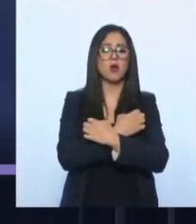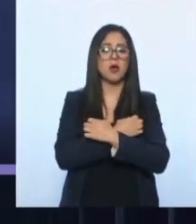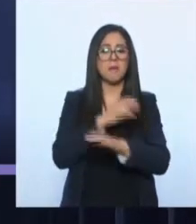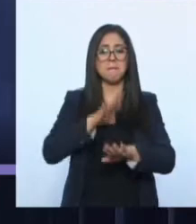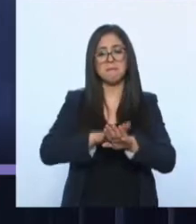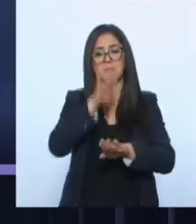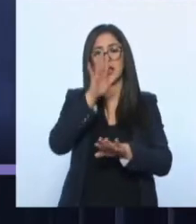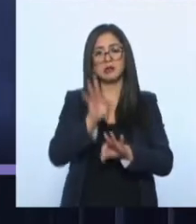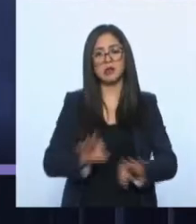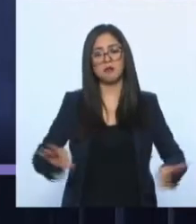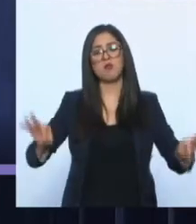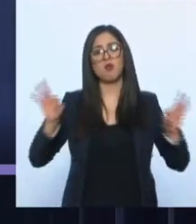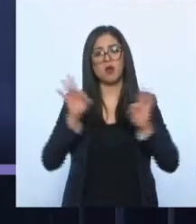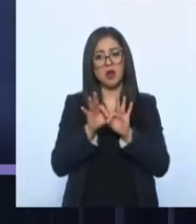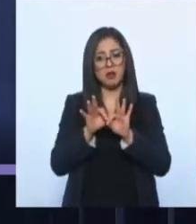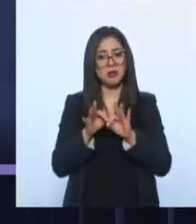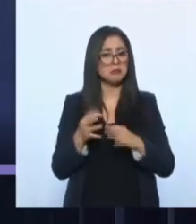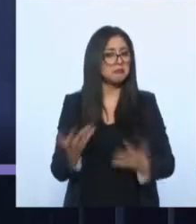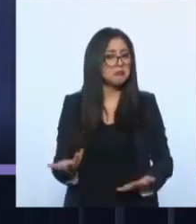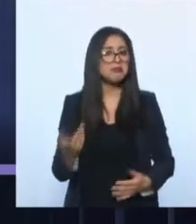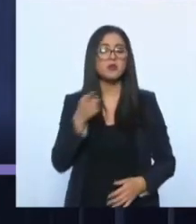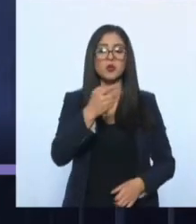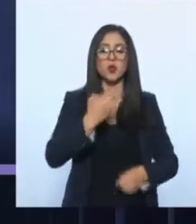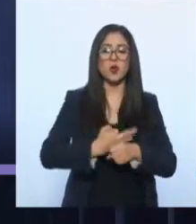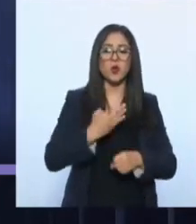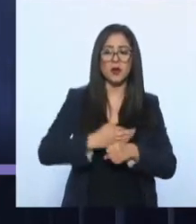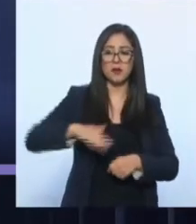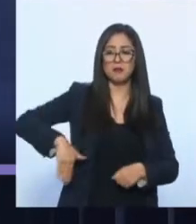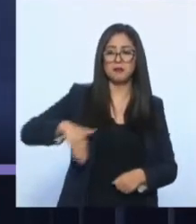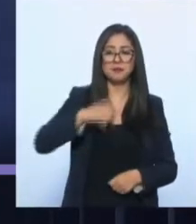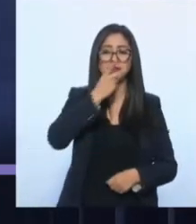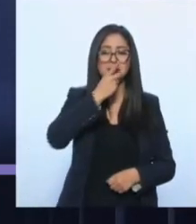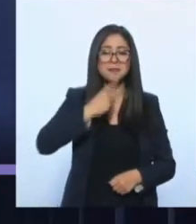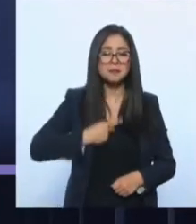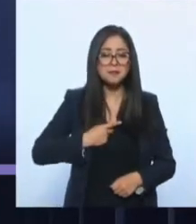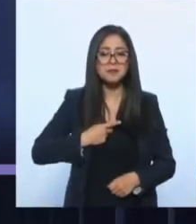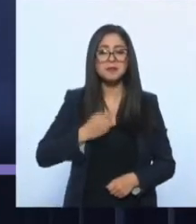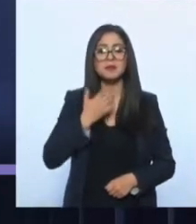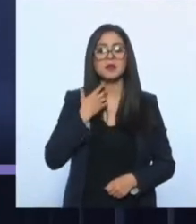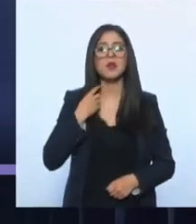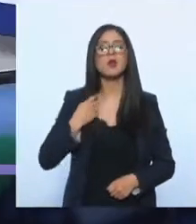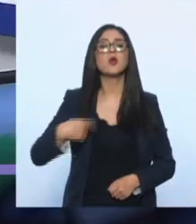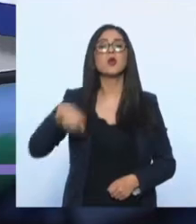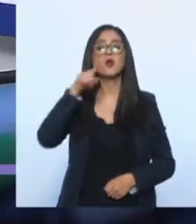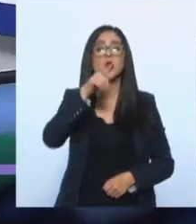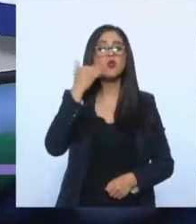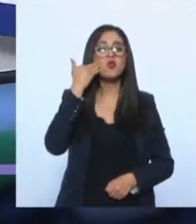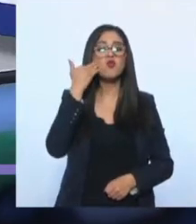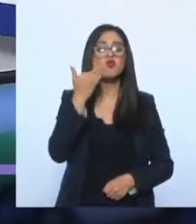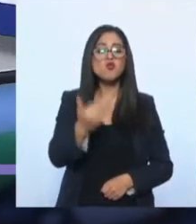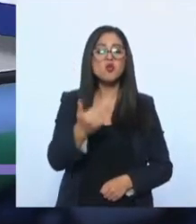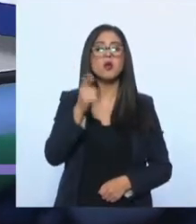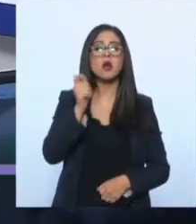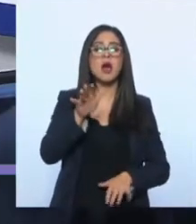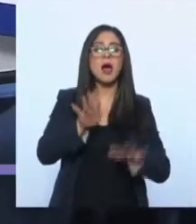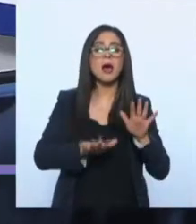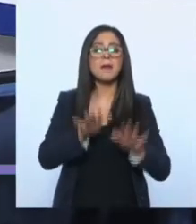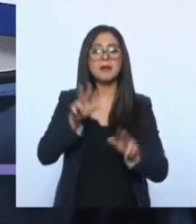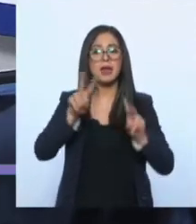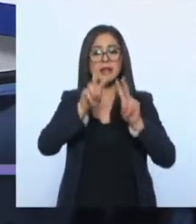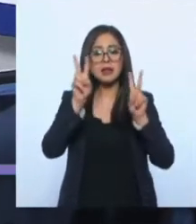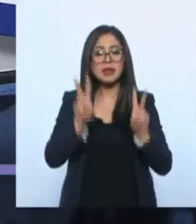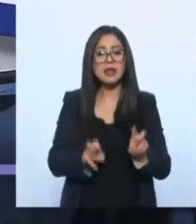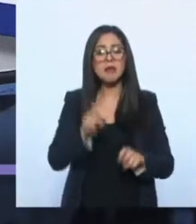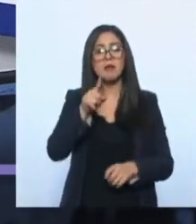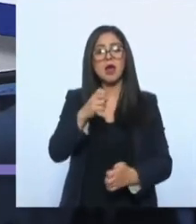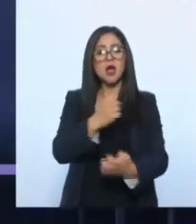su aportación. Así que bueno, tú me comentabas la vez pasada que habías visto deterioro en el sector educativo